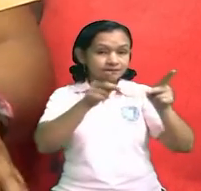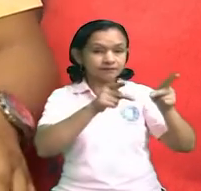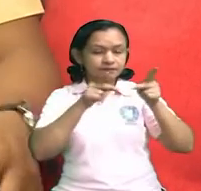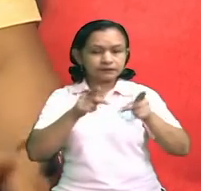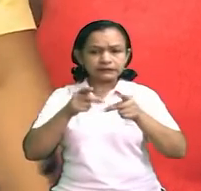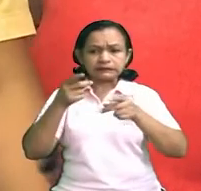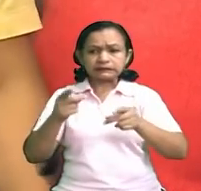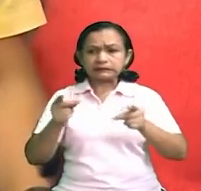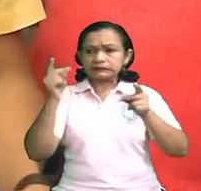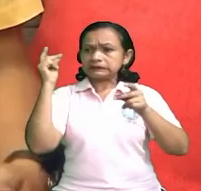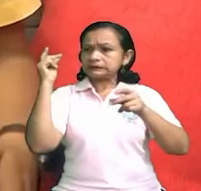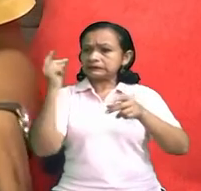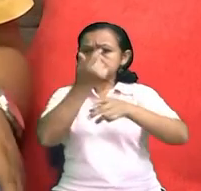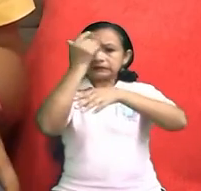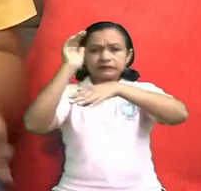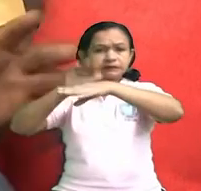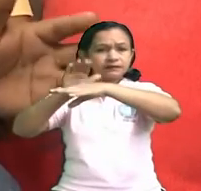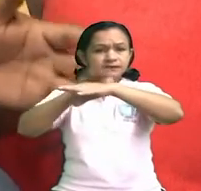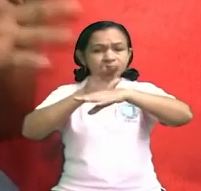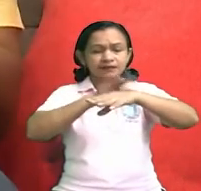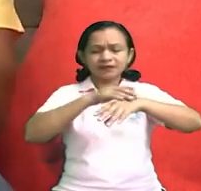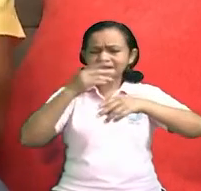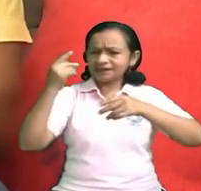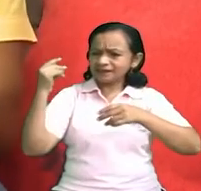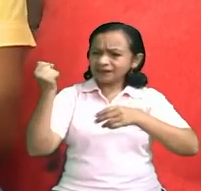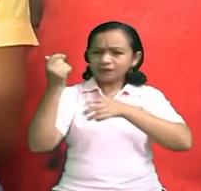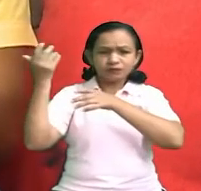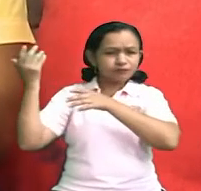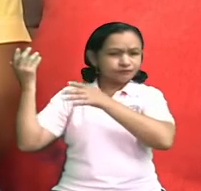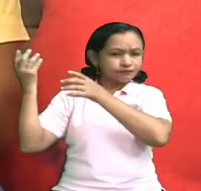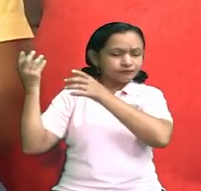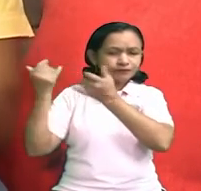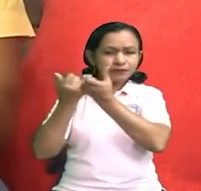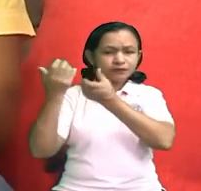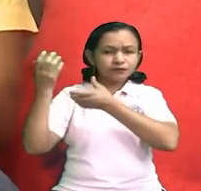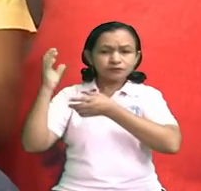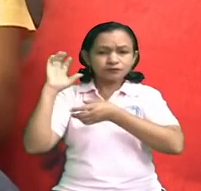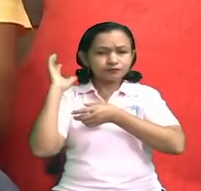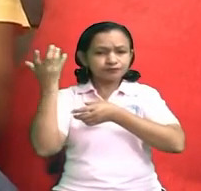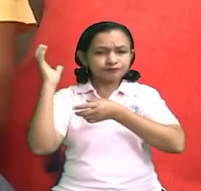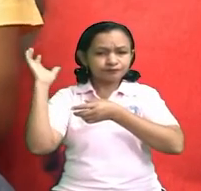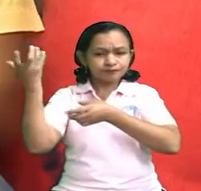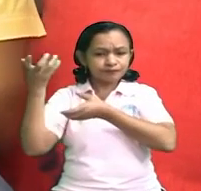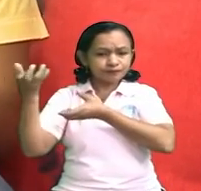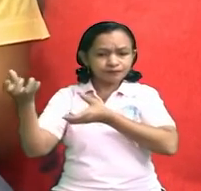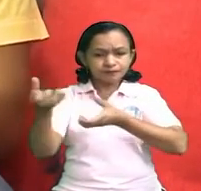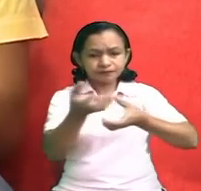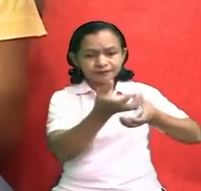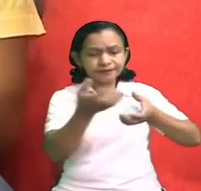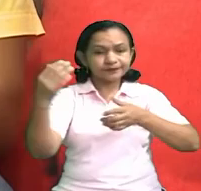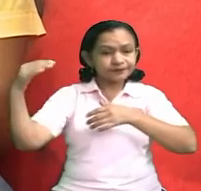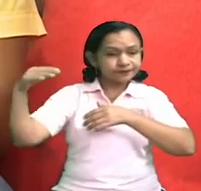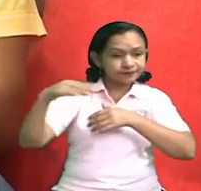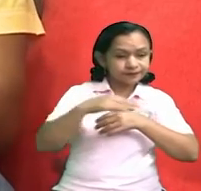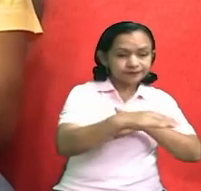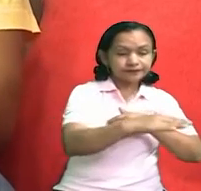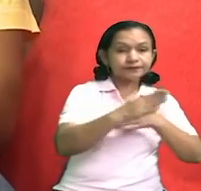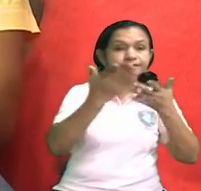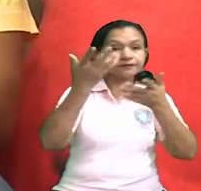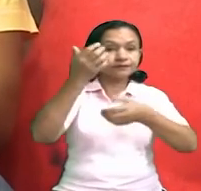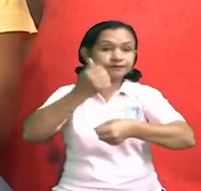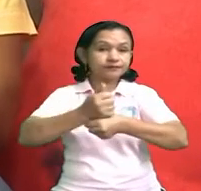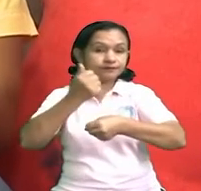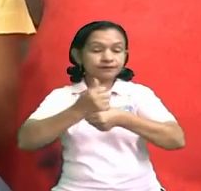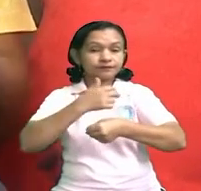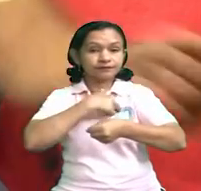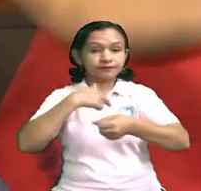una emergencia, pues están ahí inmediatamente, pero también se han fortalecido sus capacidades, se ha trabajado